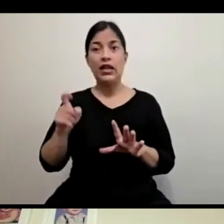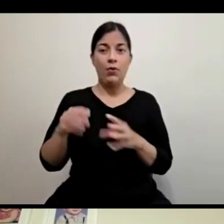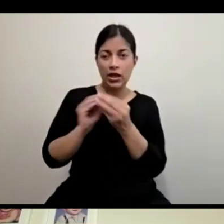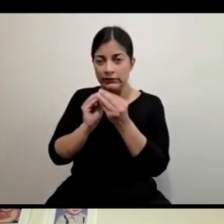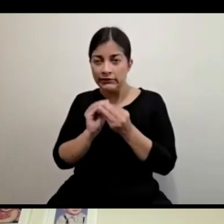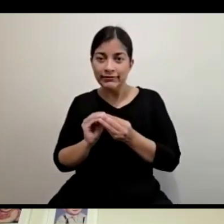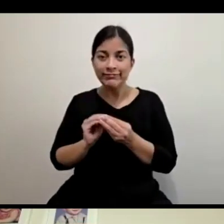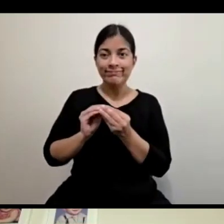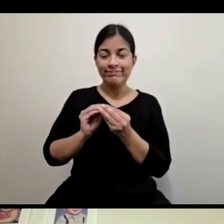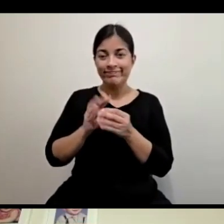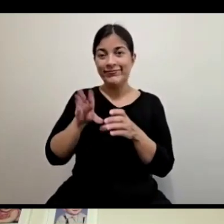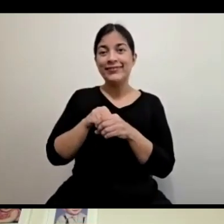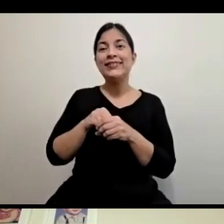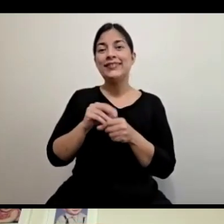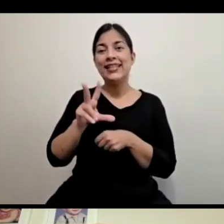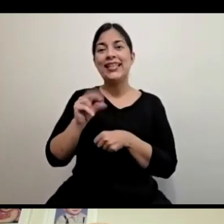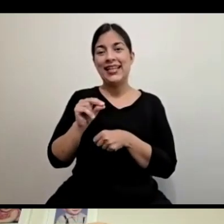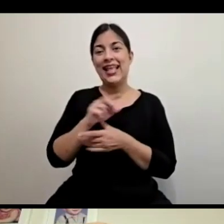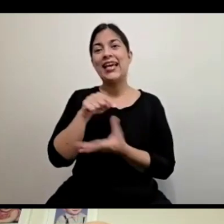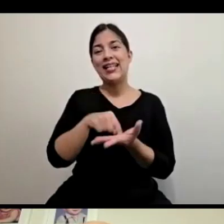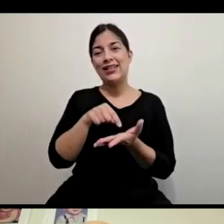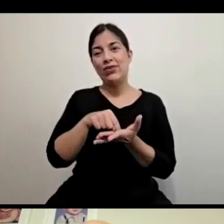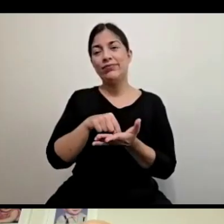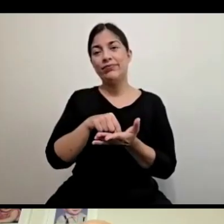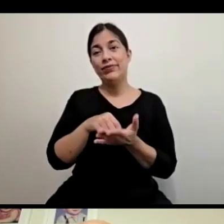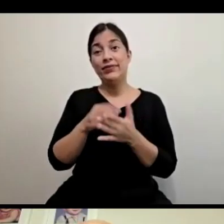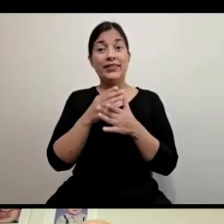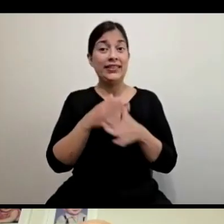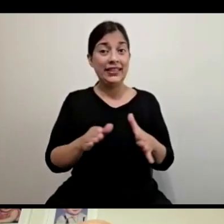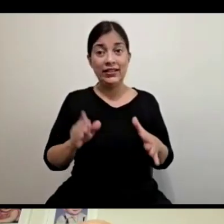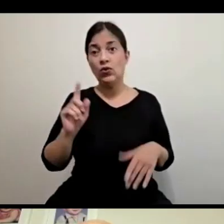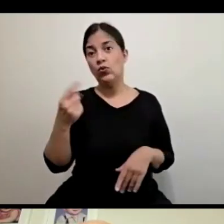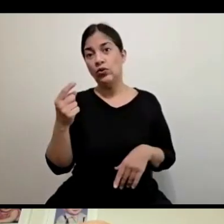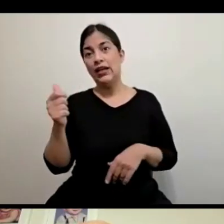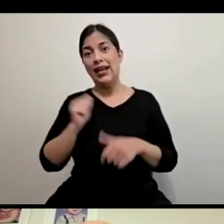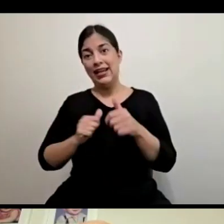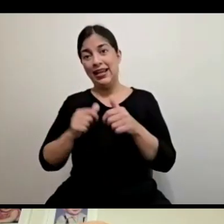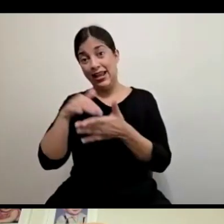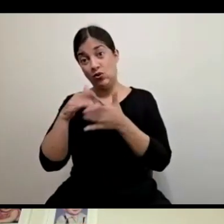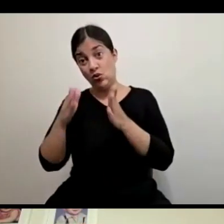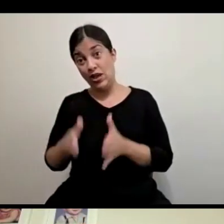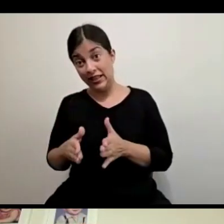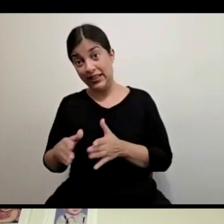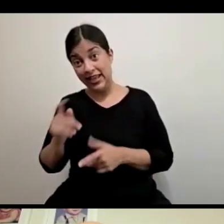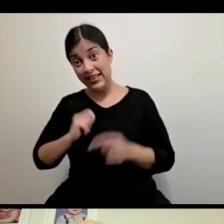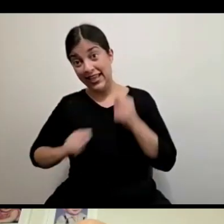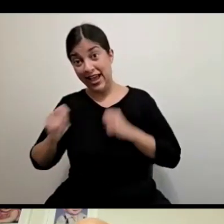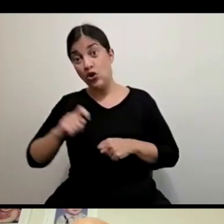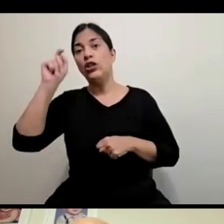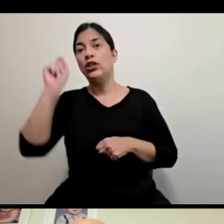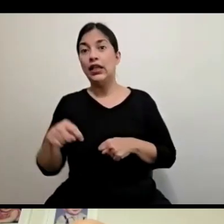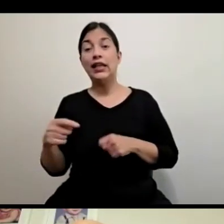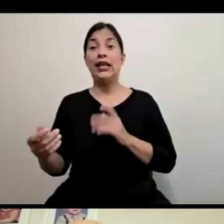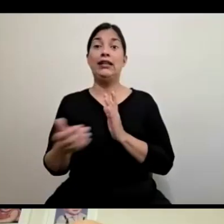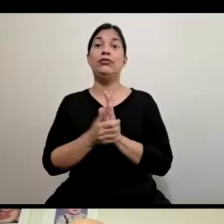créditos. Repartir esos 30 créditos entre todo lo que un estudiante de teatro tiene que dominar. Bueno,